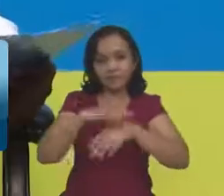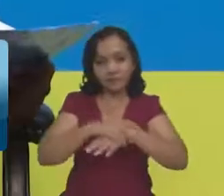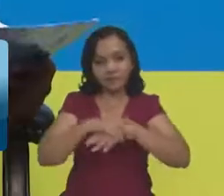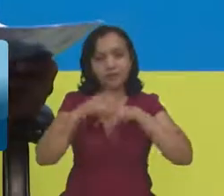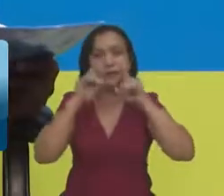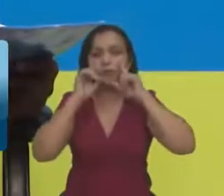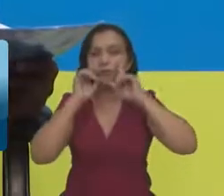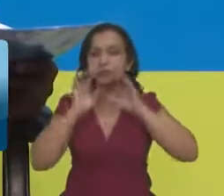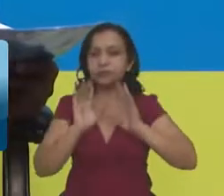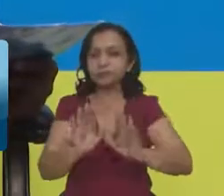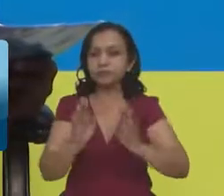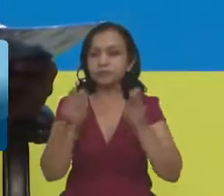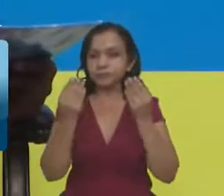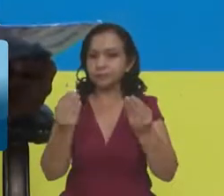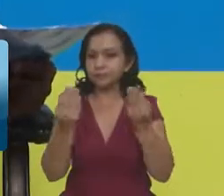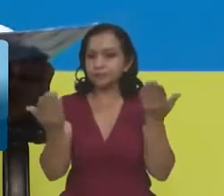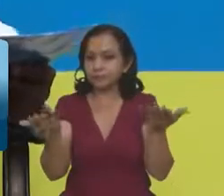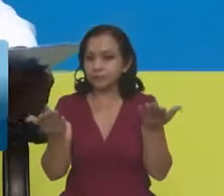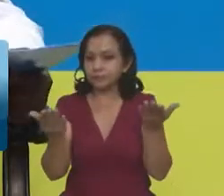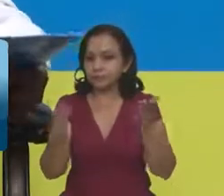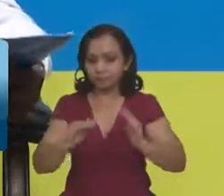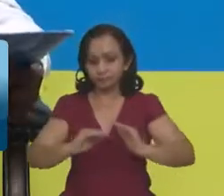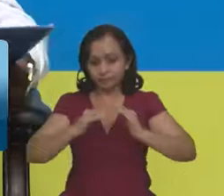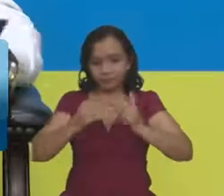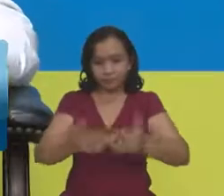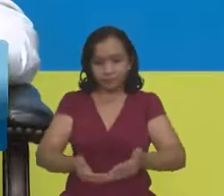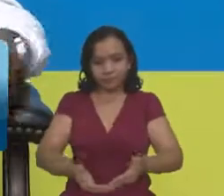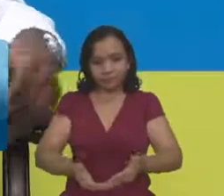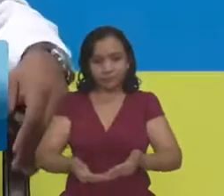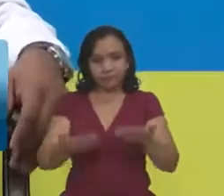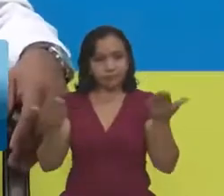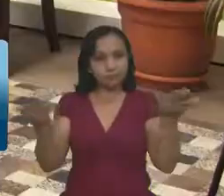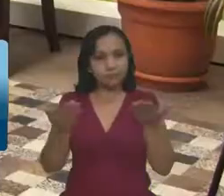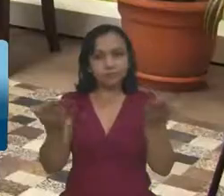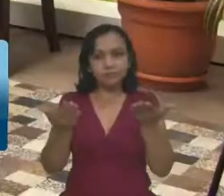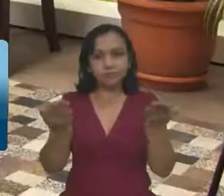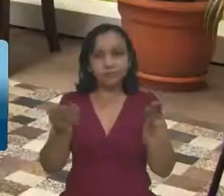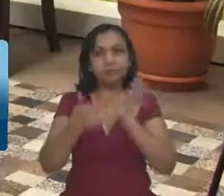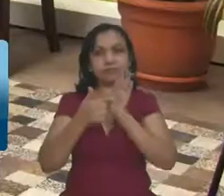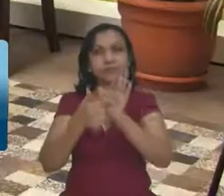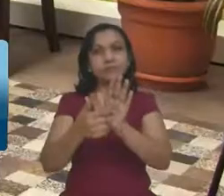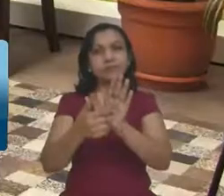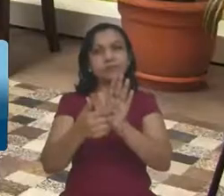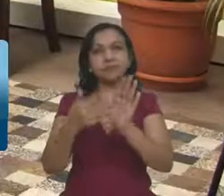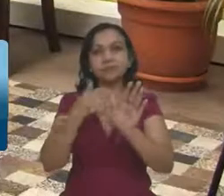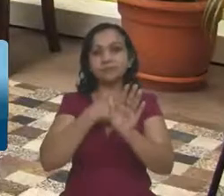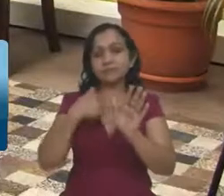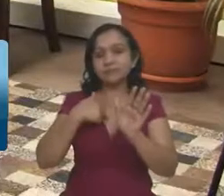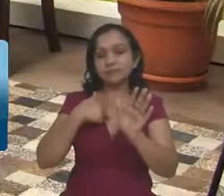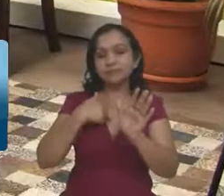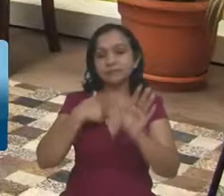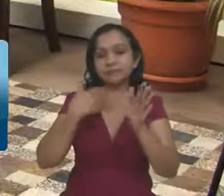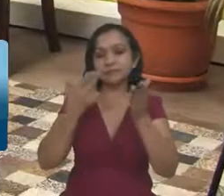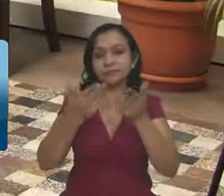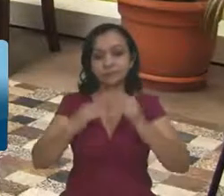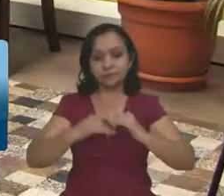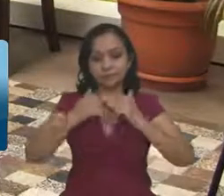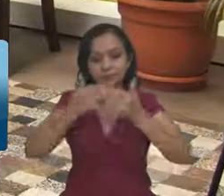mucho cuidado también, claro, ¿no? Siempre, obviamente. Exacto. Eso es como, por ejemplo, se han hecho campañas, por ejemplo, de